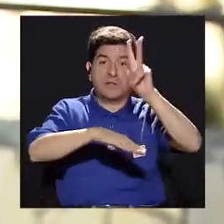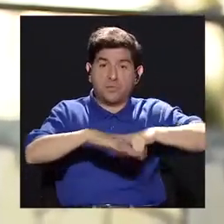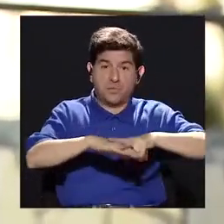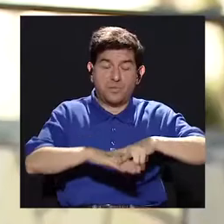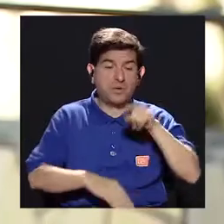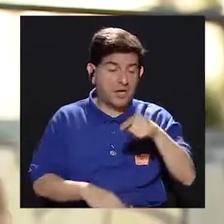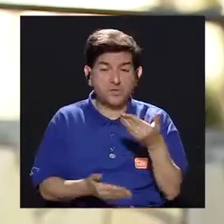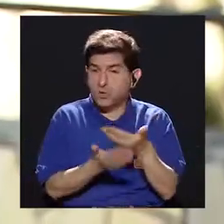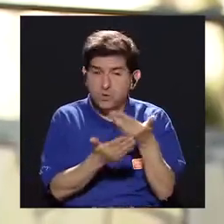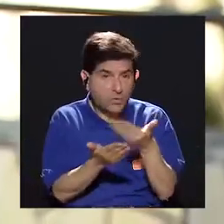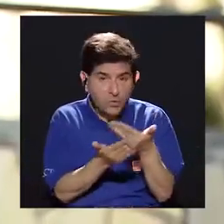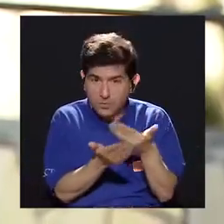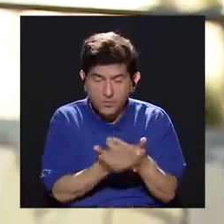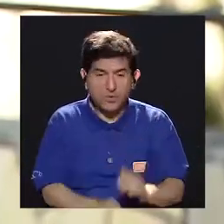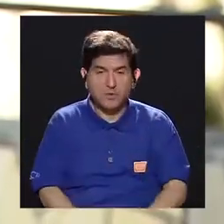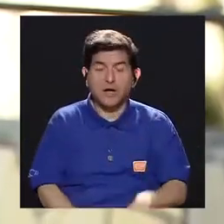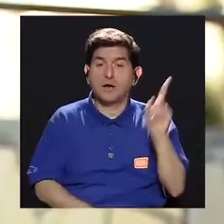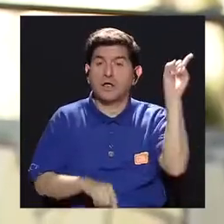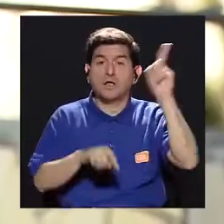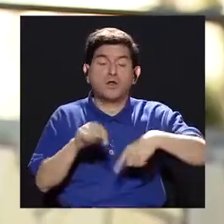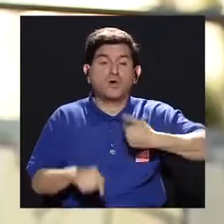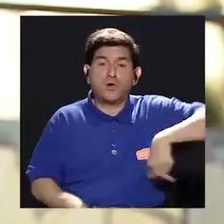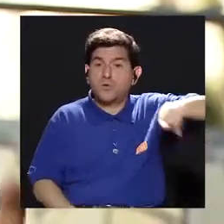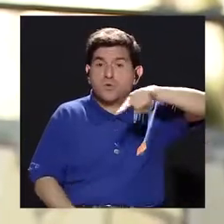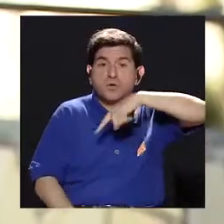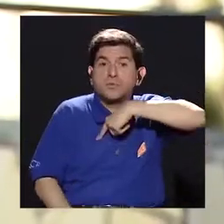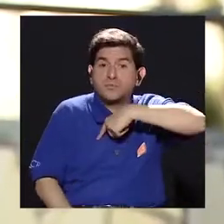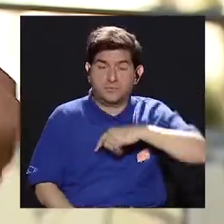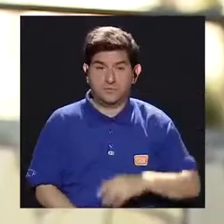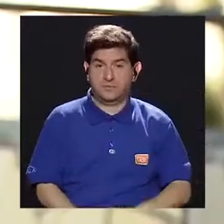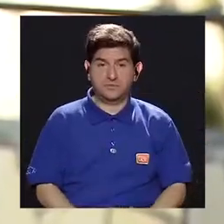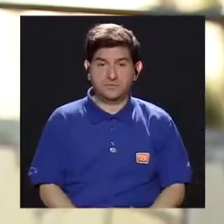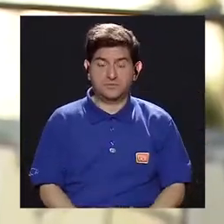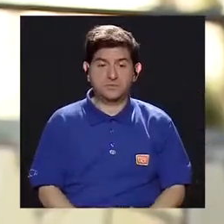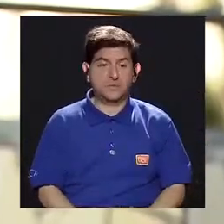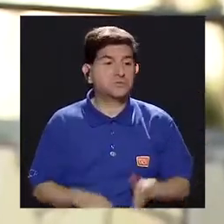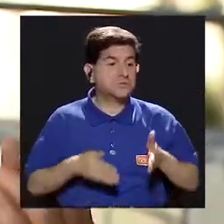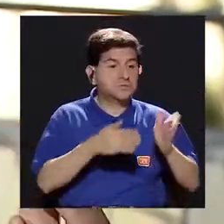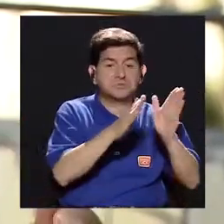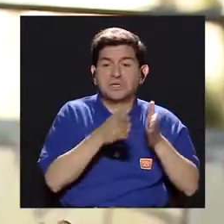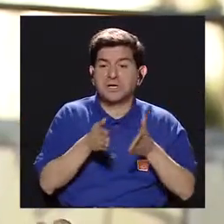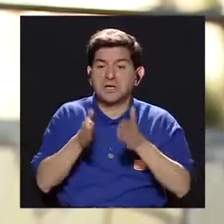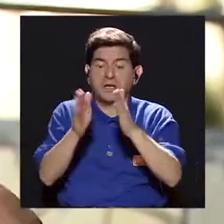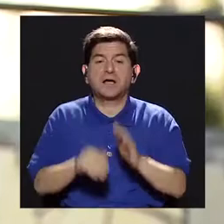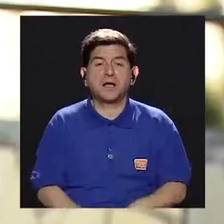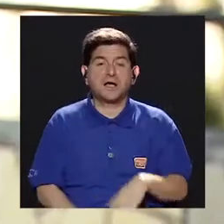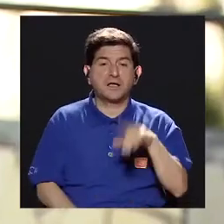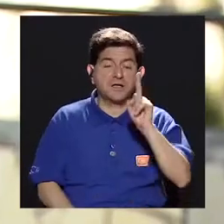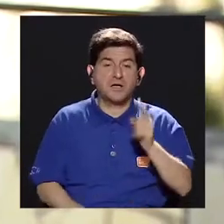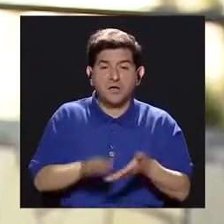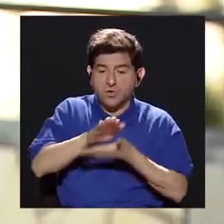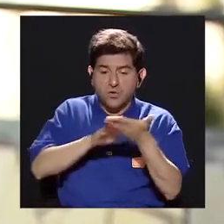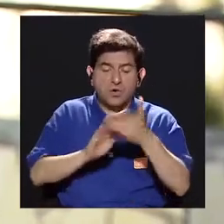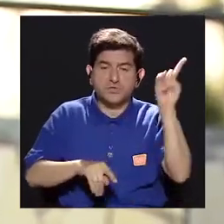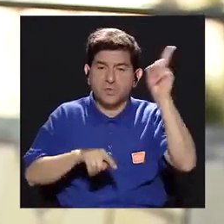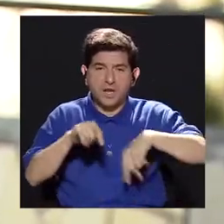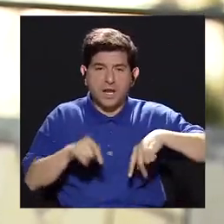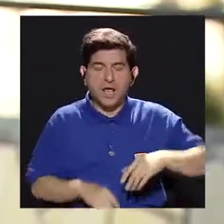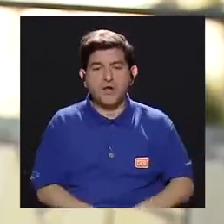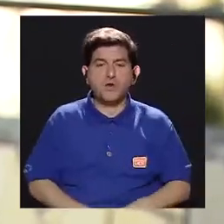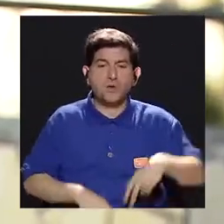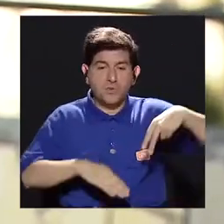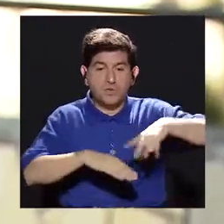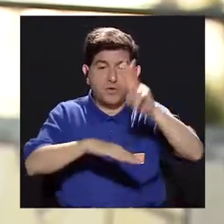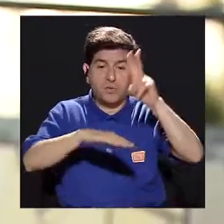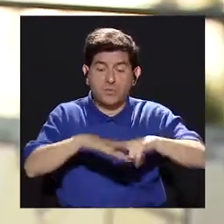algo tan común como eso, a veces no lo chequeamos, y no podemos andar por la vía pública con una suela no deslizante, porque ahí nos